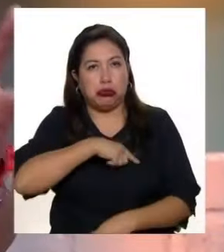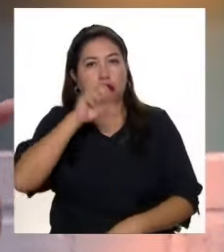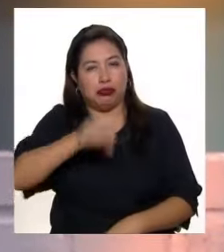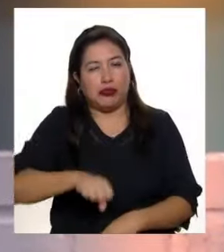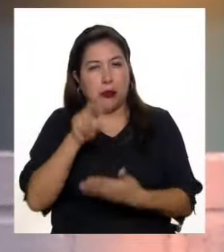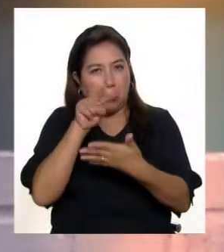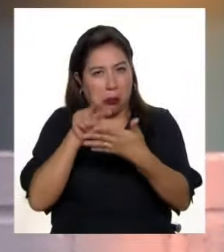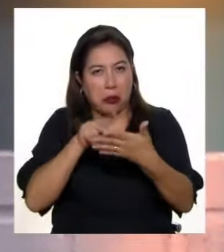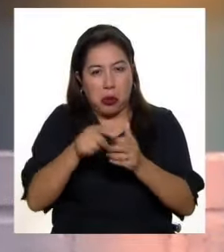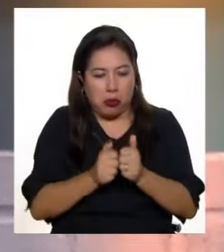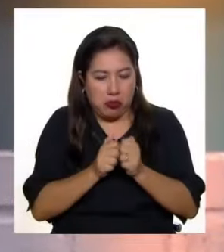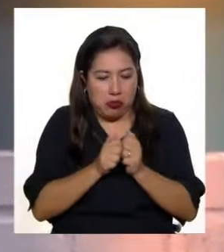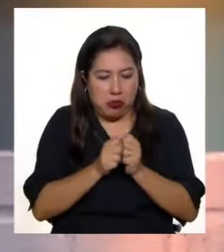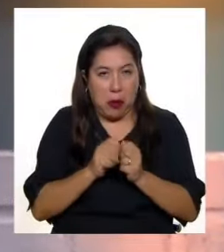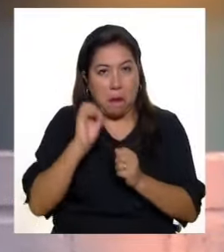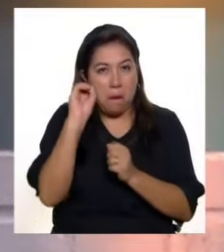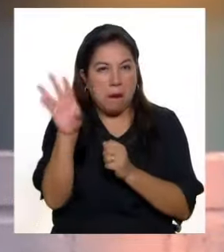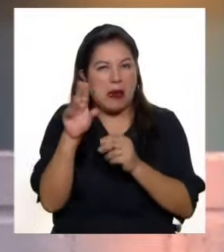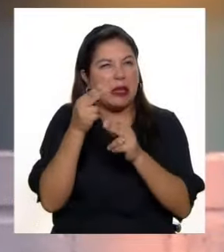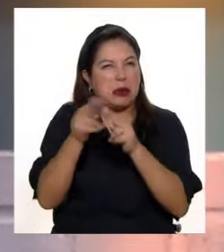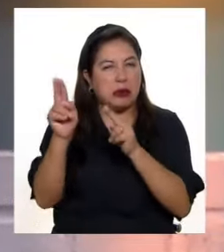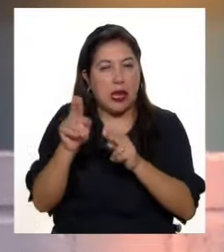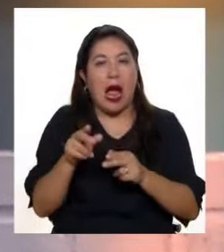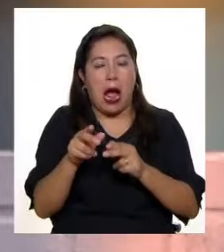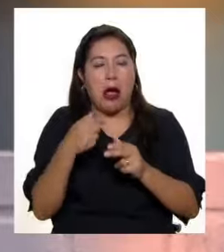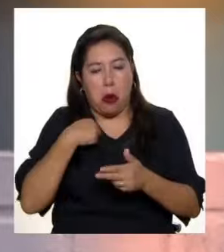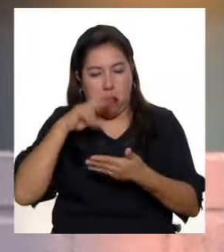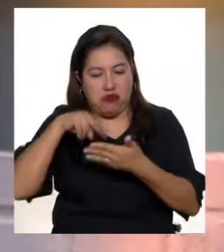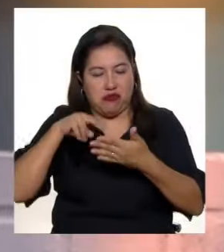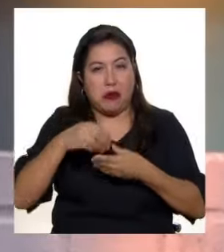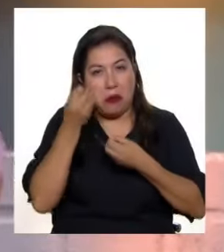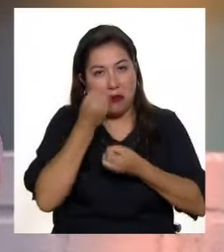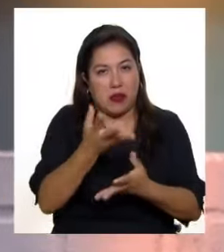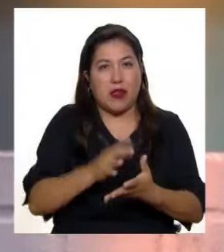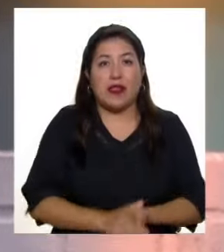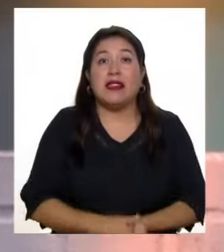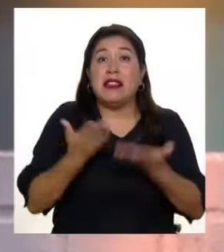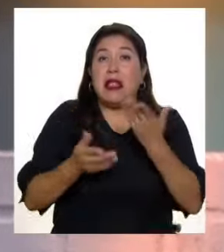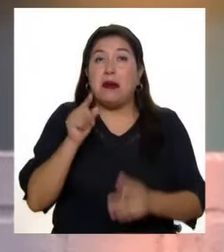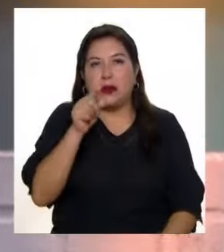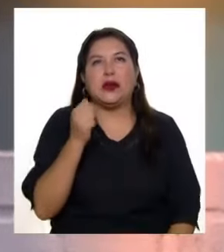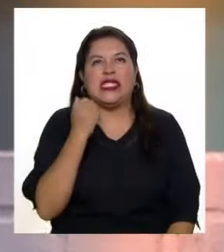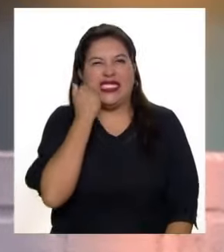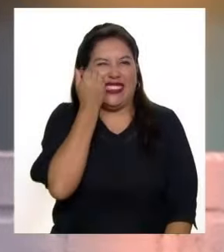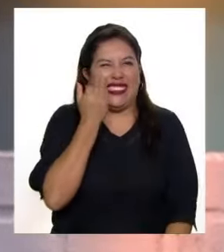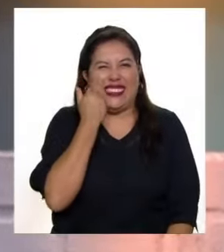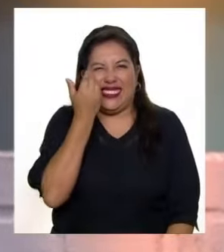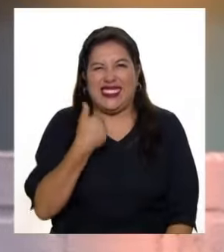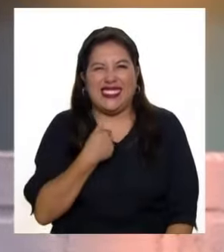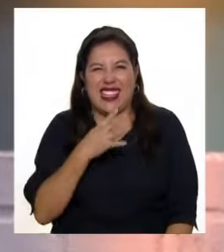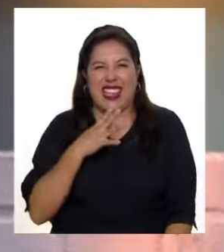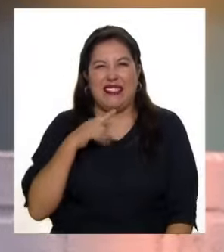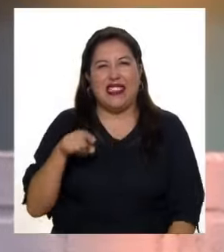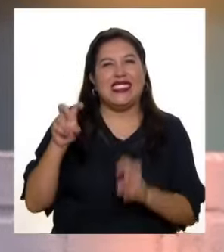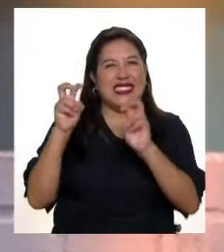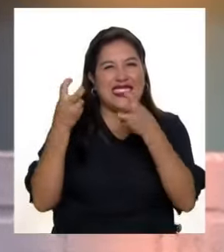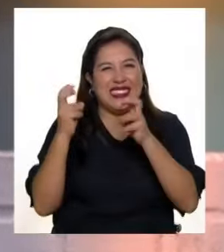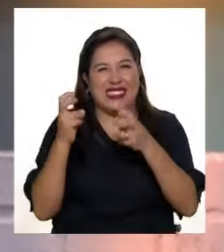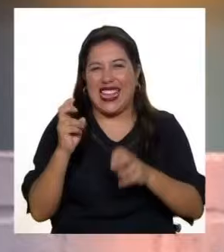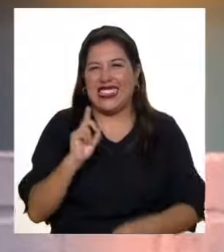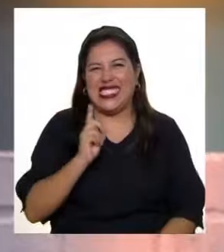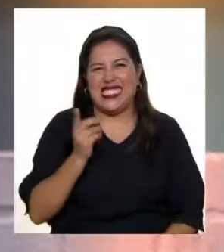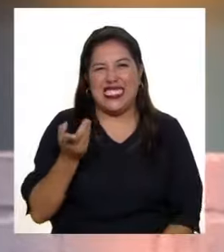ti, hermano, por ahí que de repente tienes cierto roche, te intimida un poco hablar de este tema, te cuesta un poquito, escríbenos